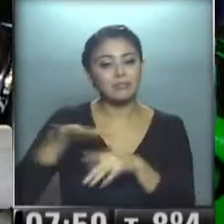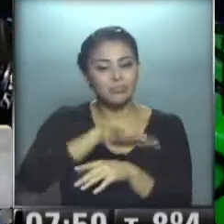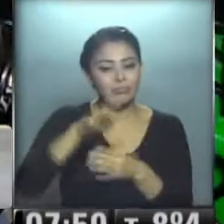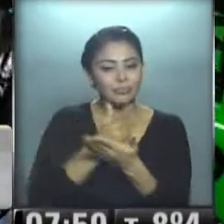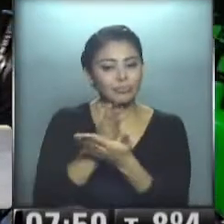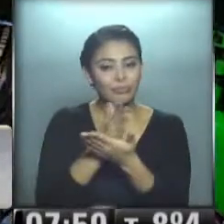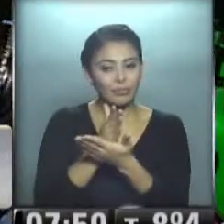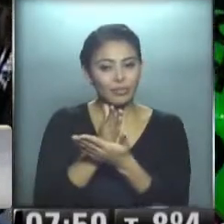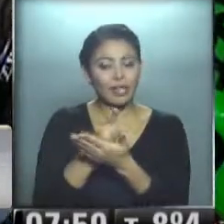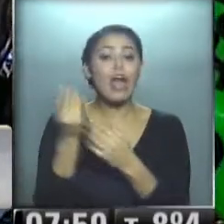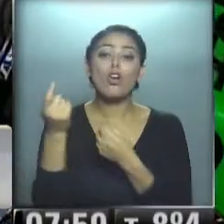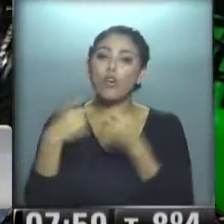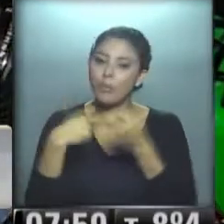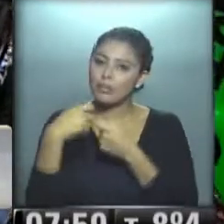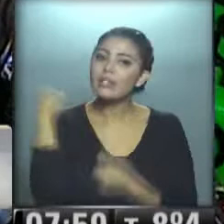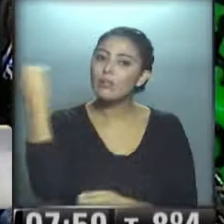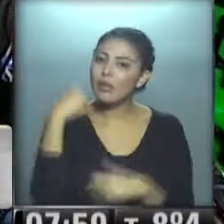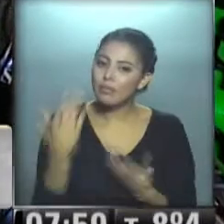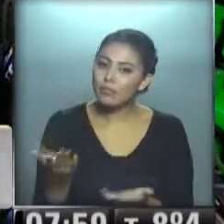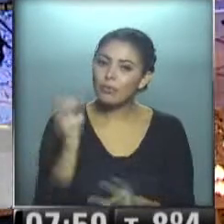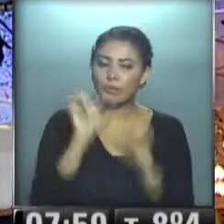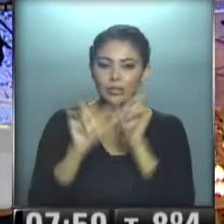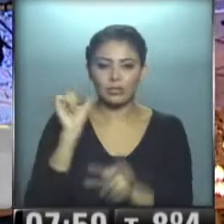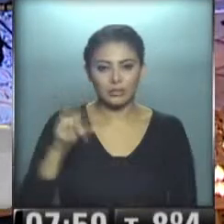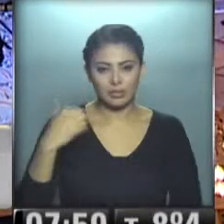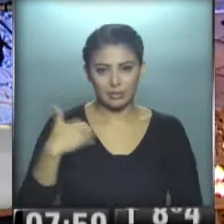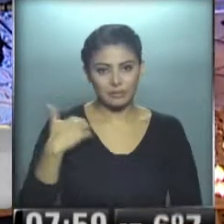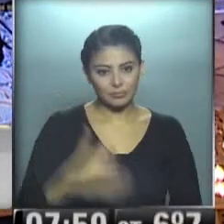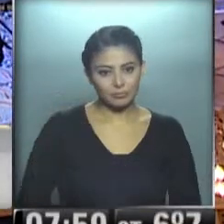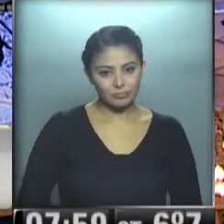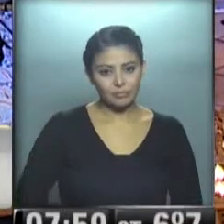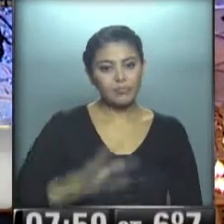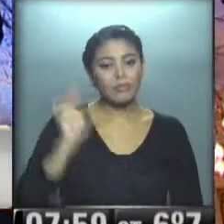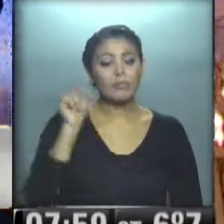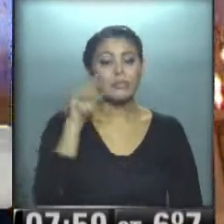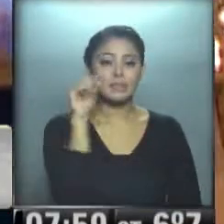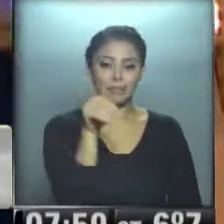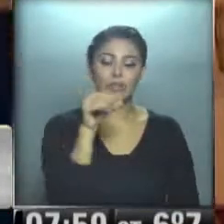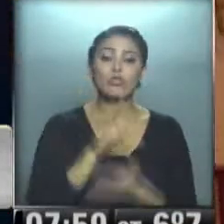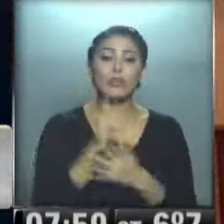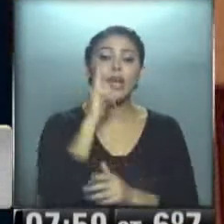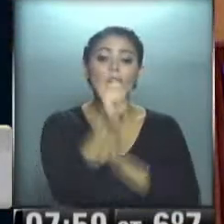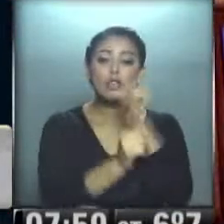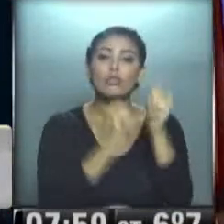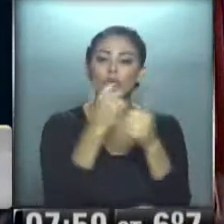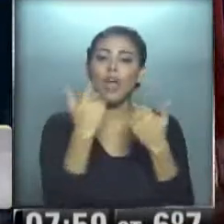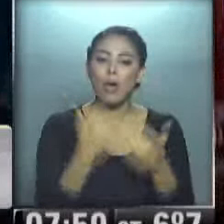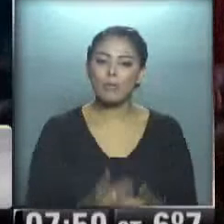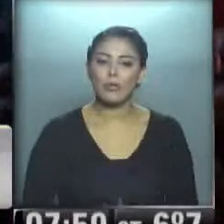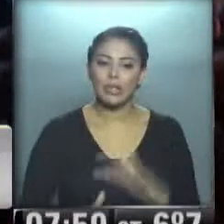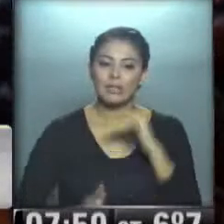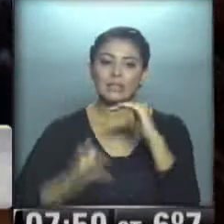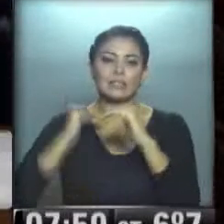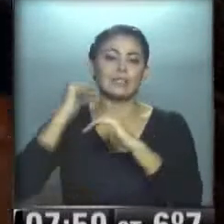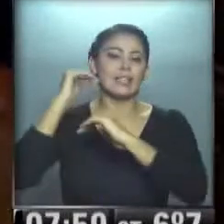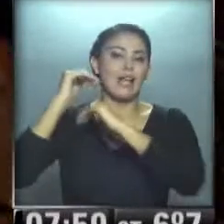sea en lo comercial importante para nuestros ciudadanos, para los santacruceños, y en lo industrial para llegar inclusive a tratar